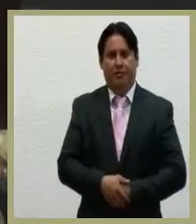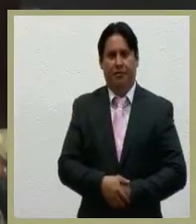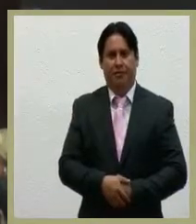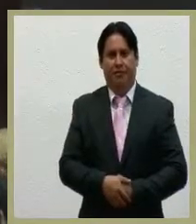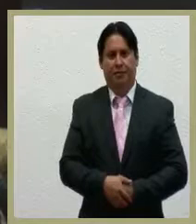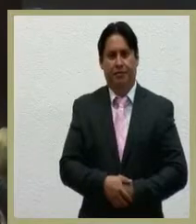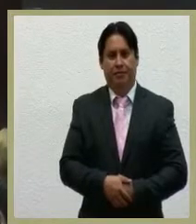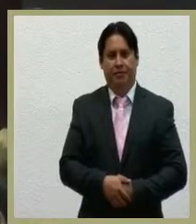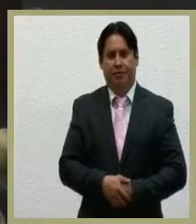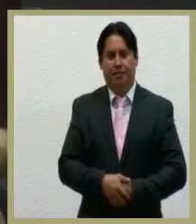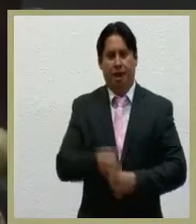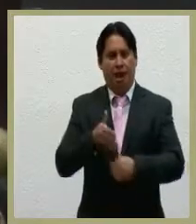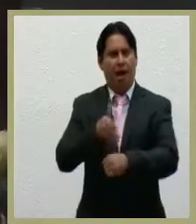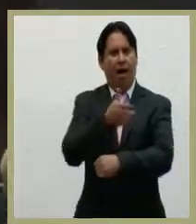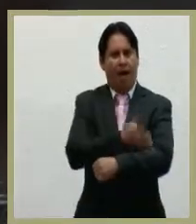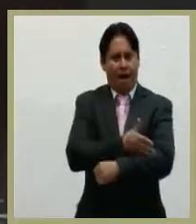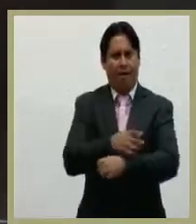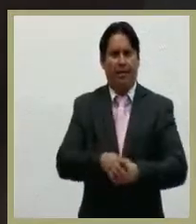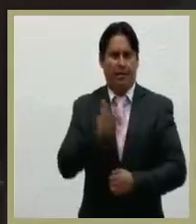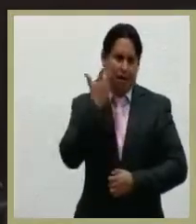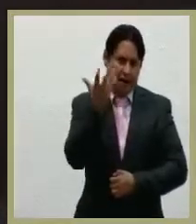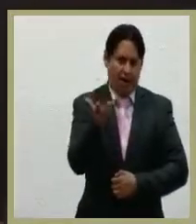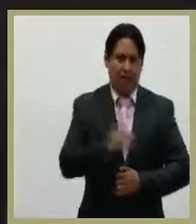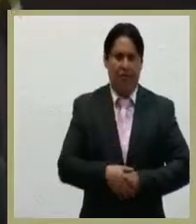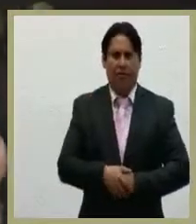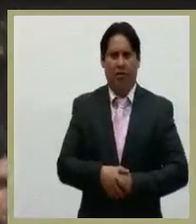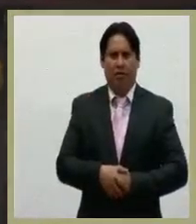Pero antes quisiera yo